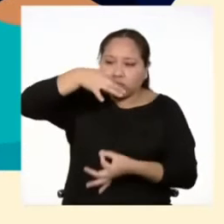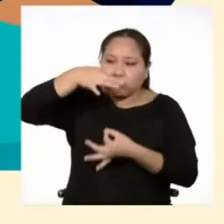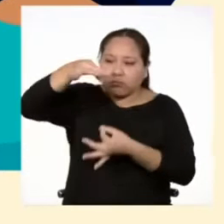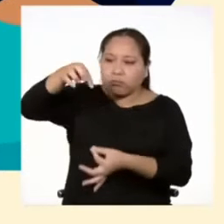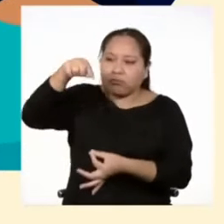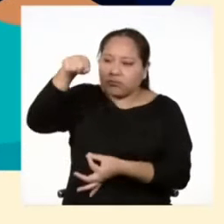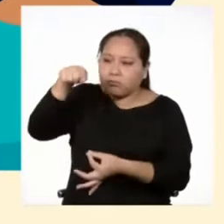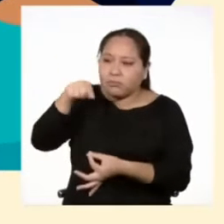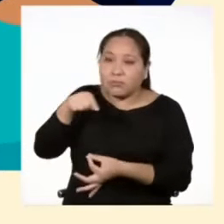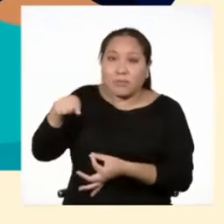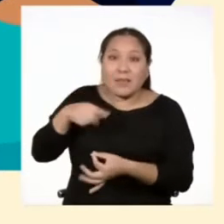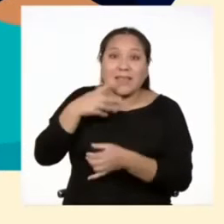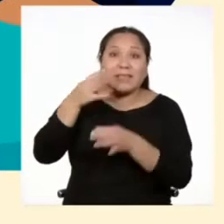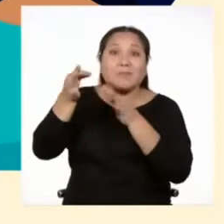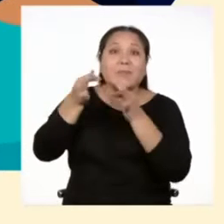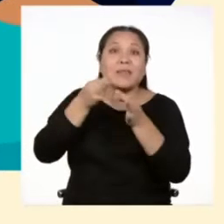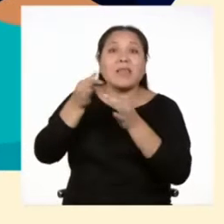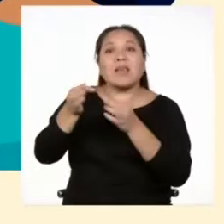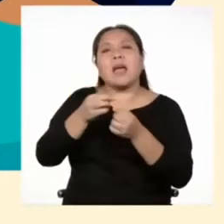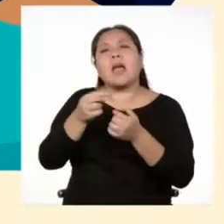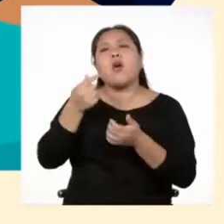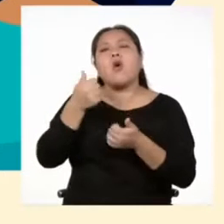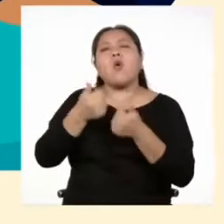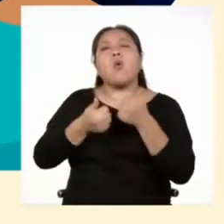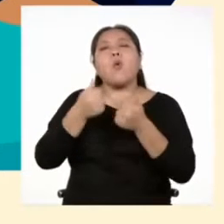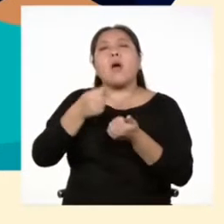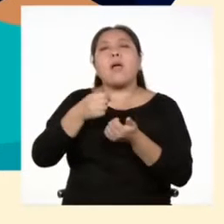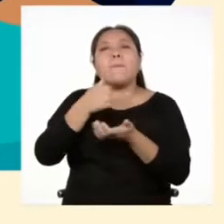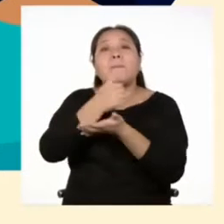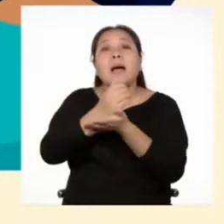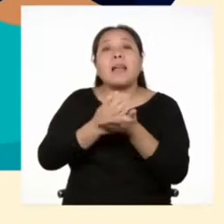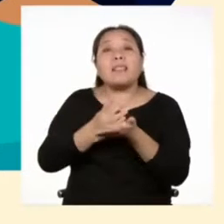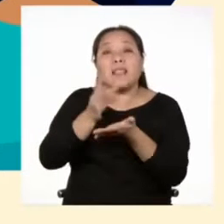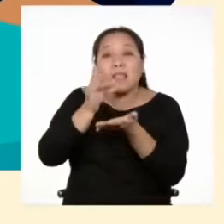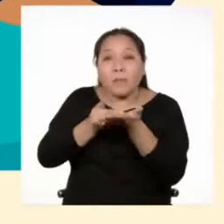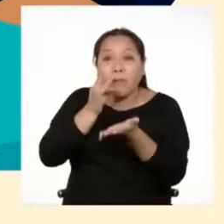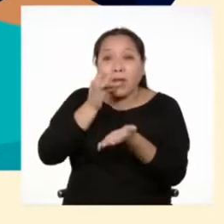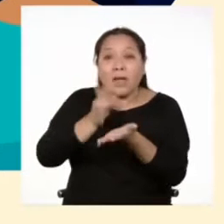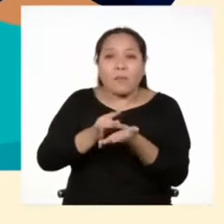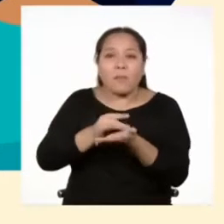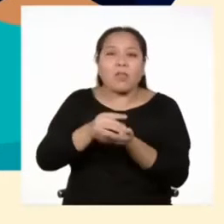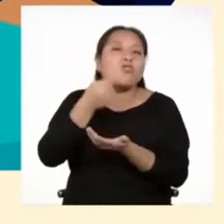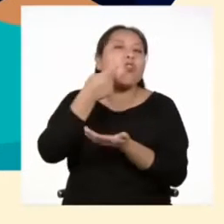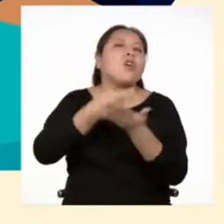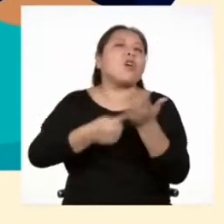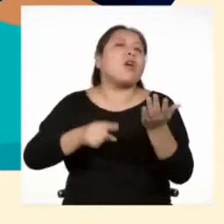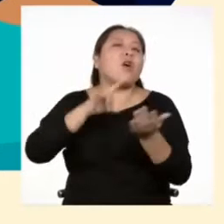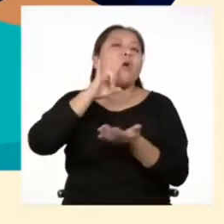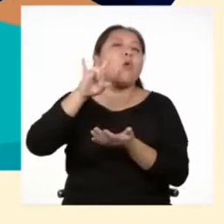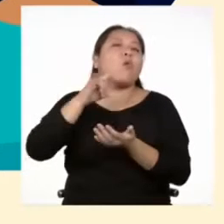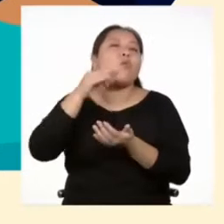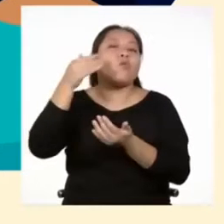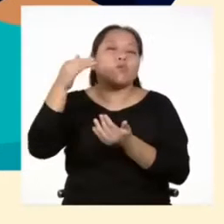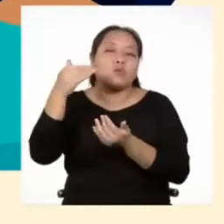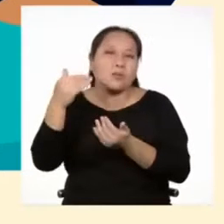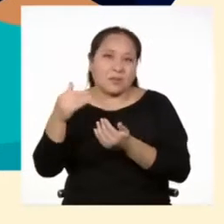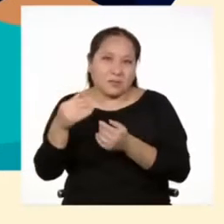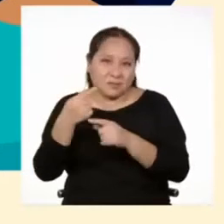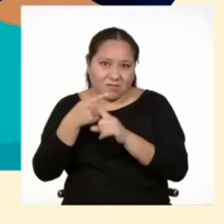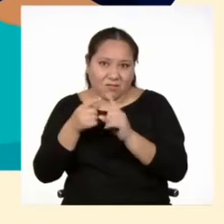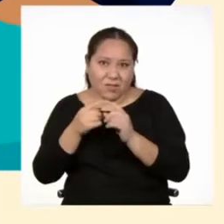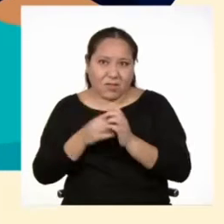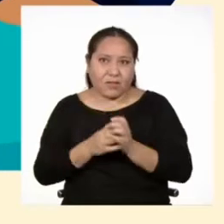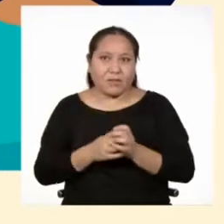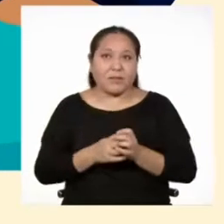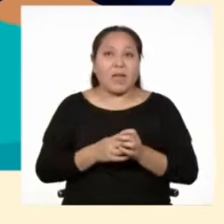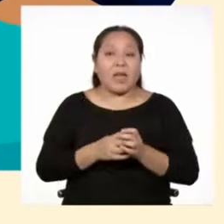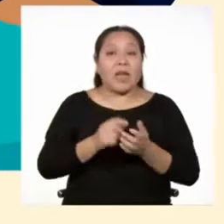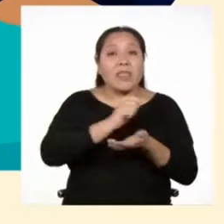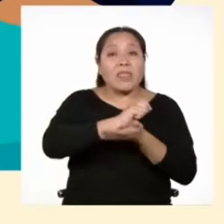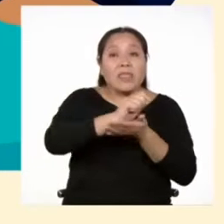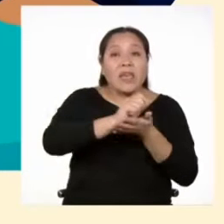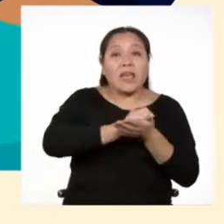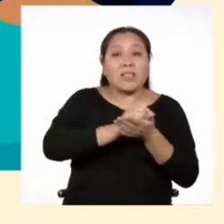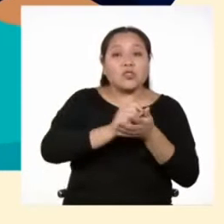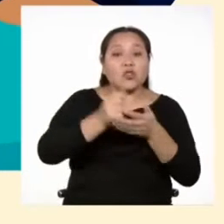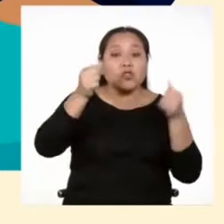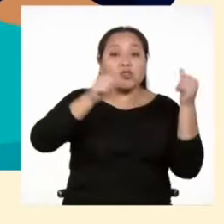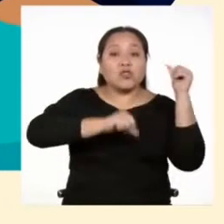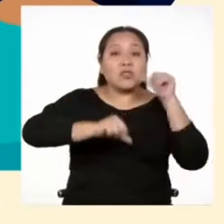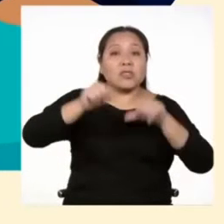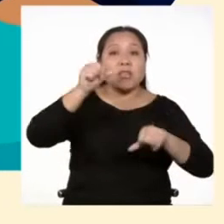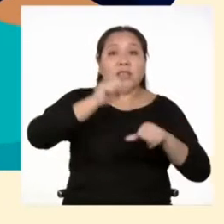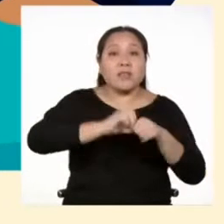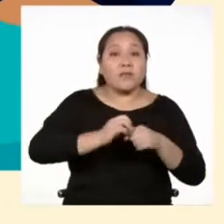está compuesto el medicamento, cuál es su uso, etc. Los textos científicos. De igual manera, estos brindan